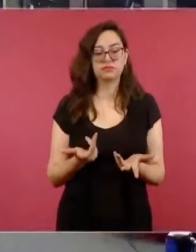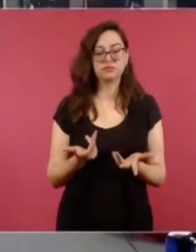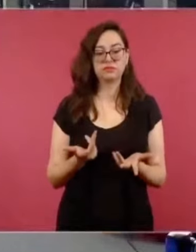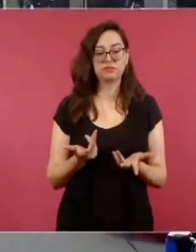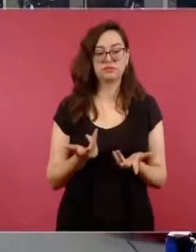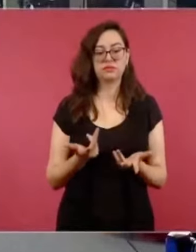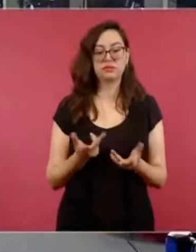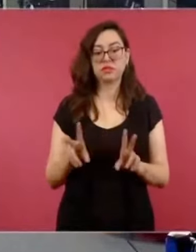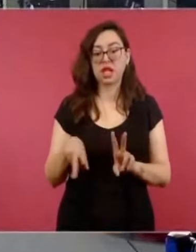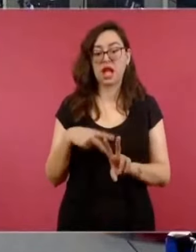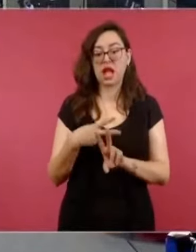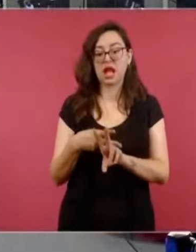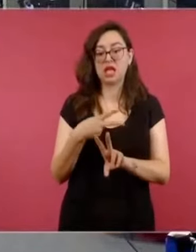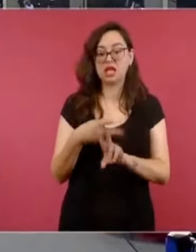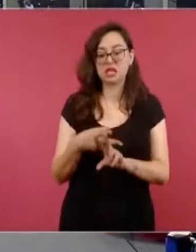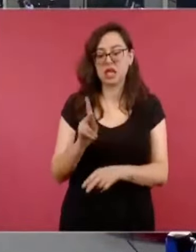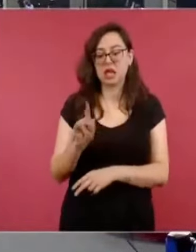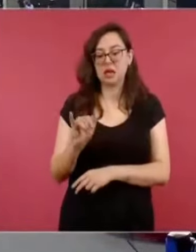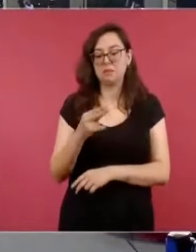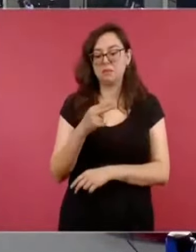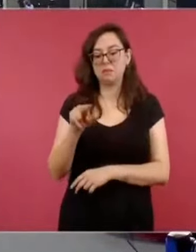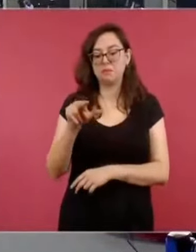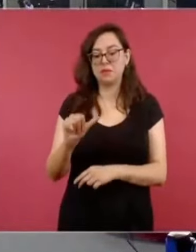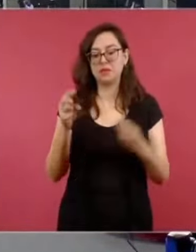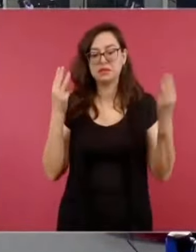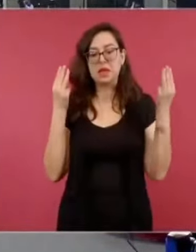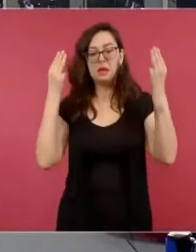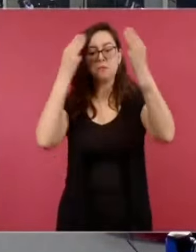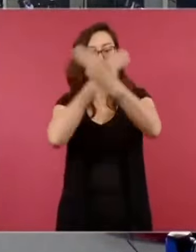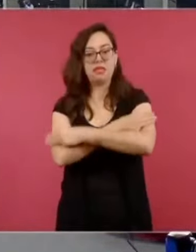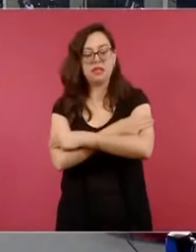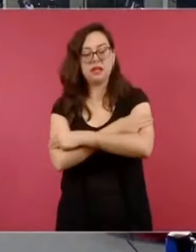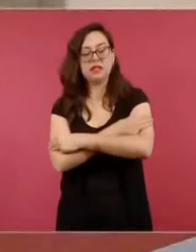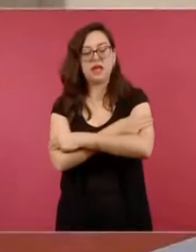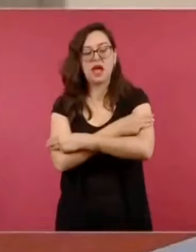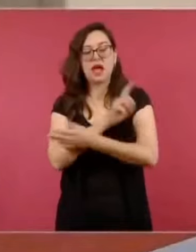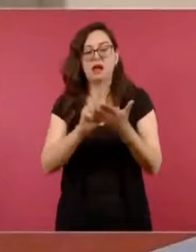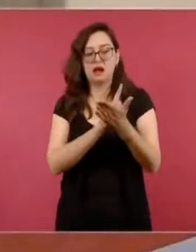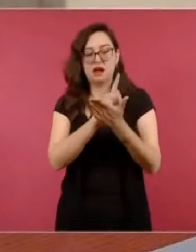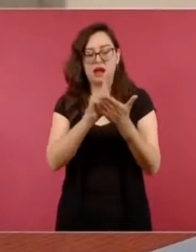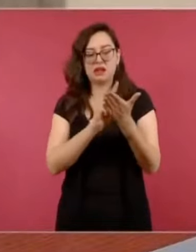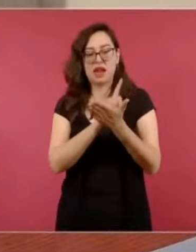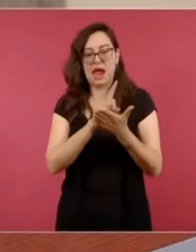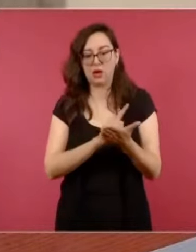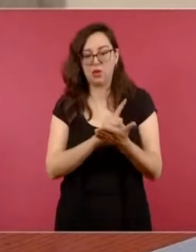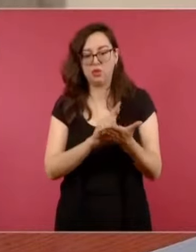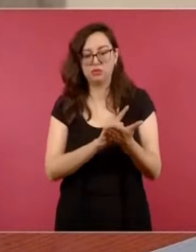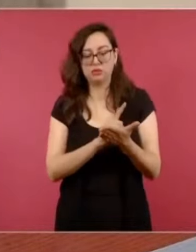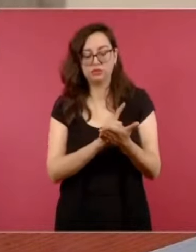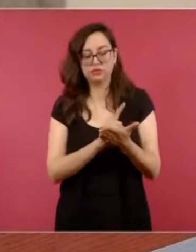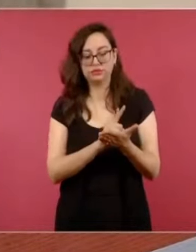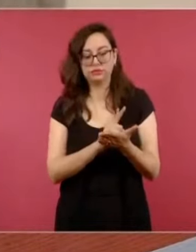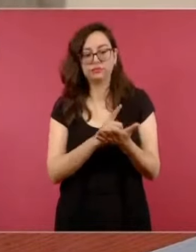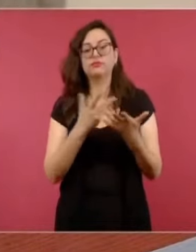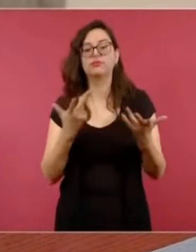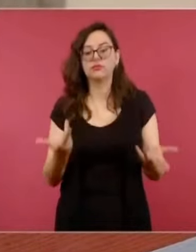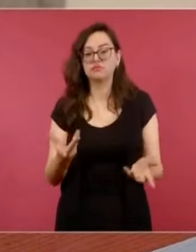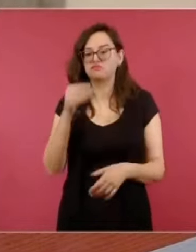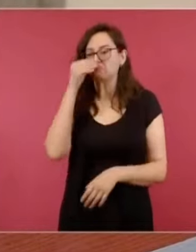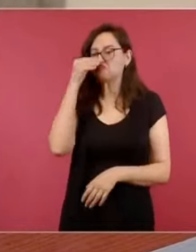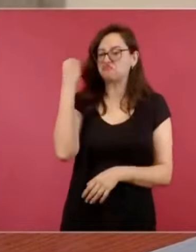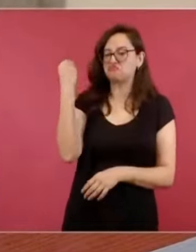el hashtag Piña Madrina de los Narcos para restablecer vínculos infundados